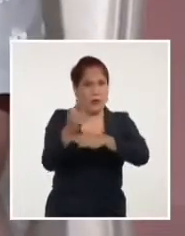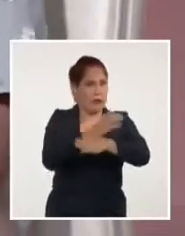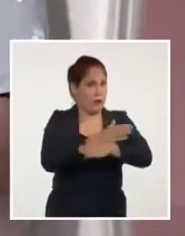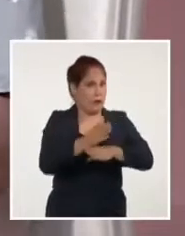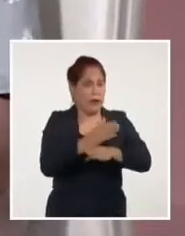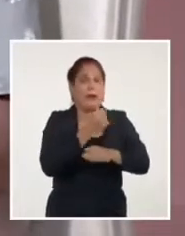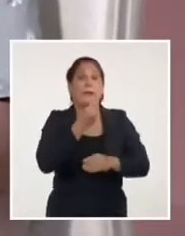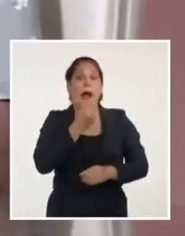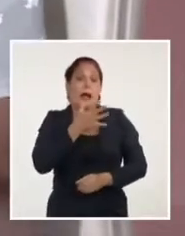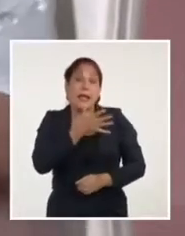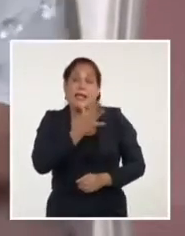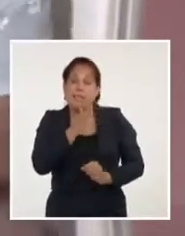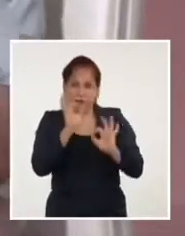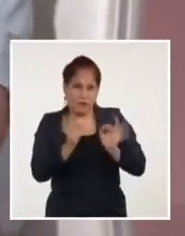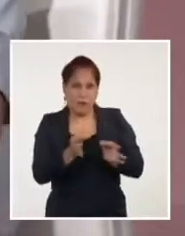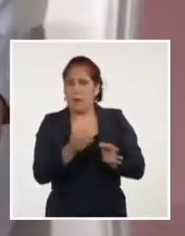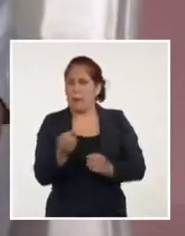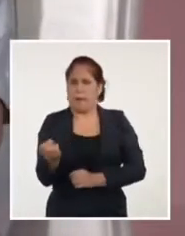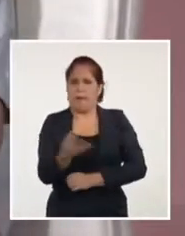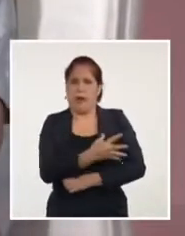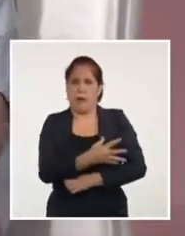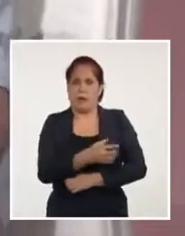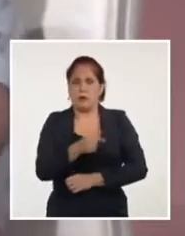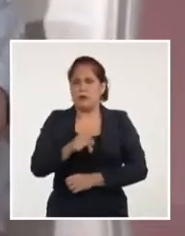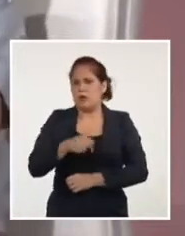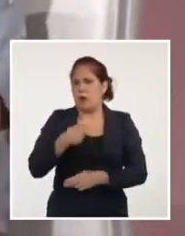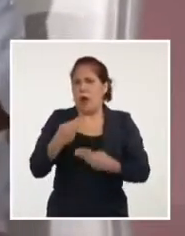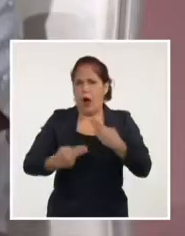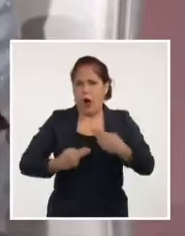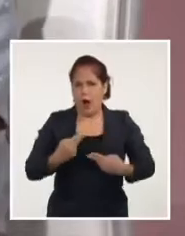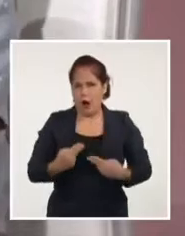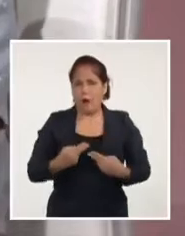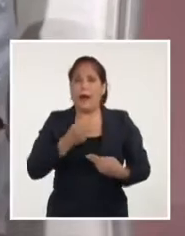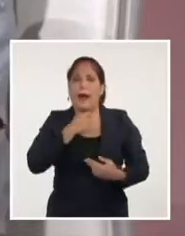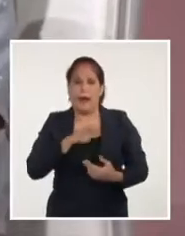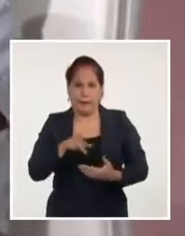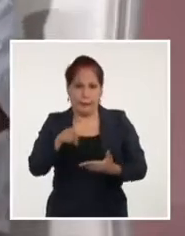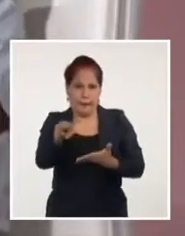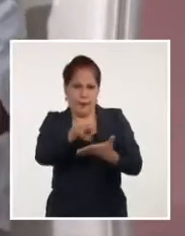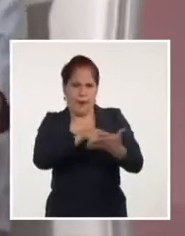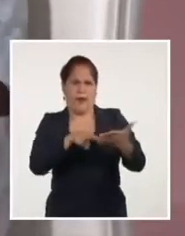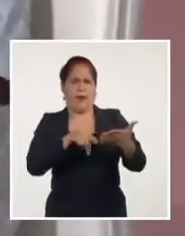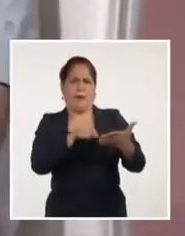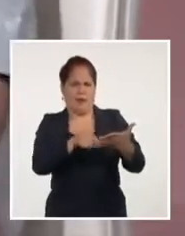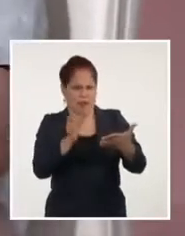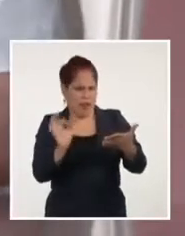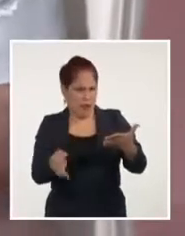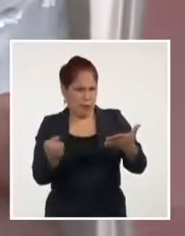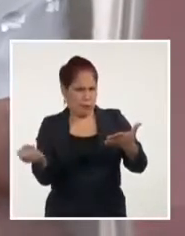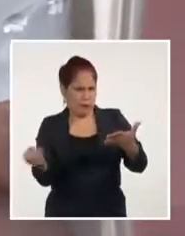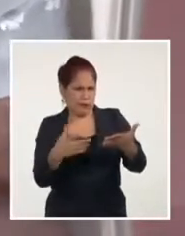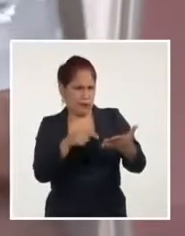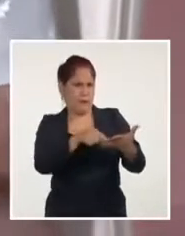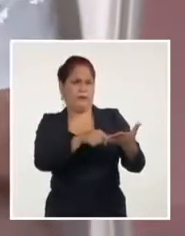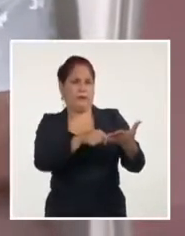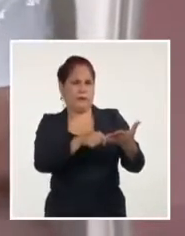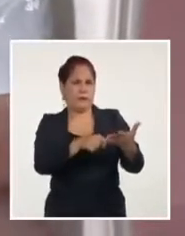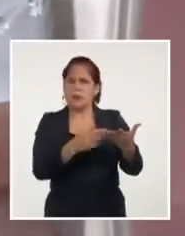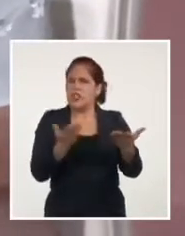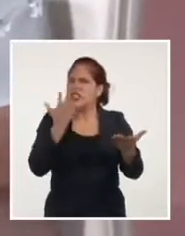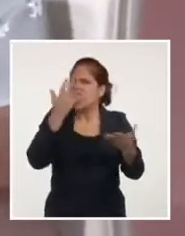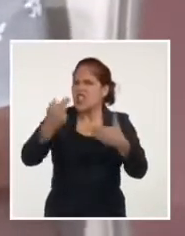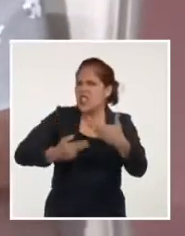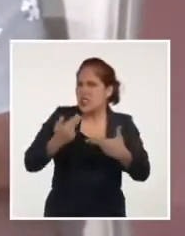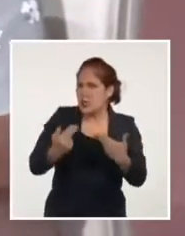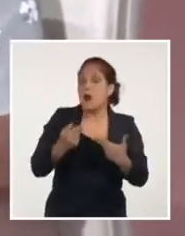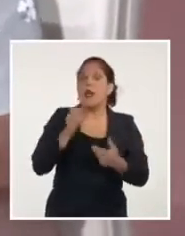Y entonces la pregunta sería, ¿ante qué me estoy exponiendo yo? ¿Ante qué tipo de producto comunicativo? ¿Es un producto que es real? Yo creo que es un